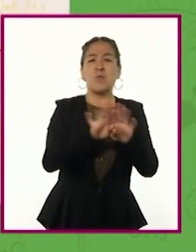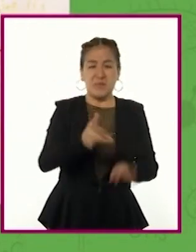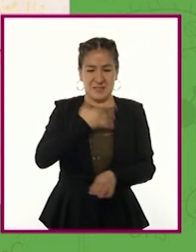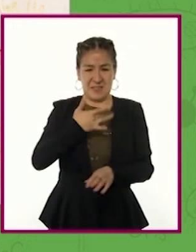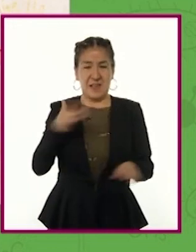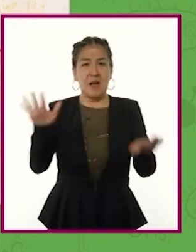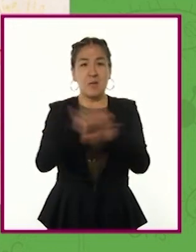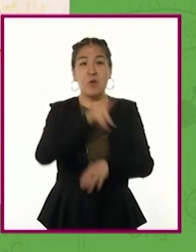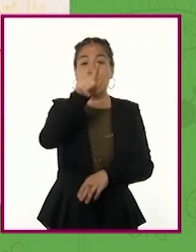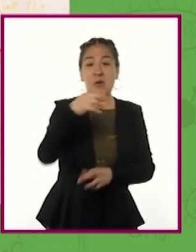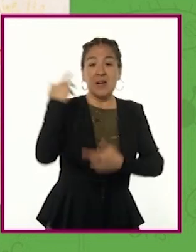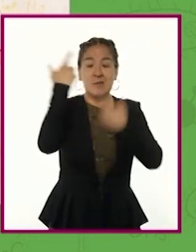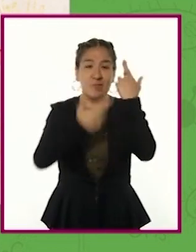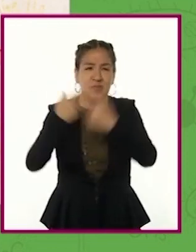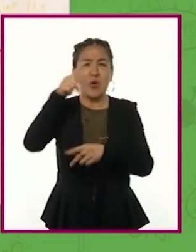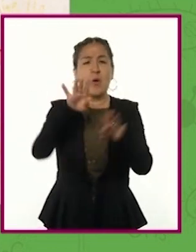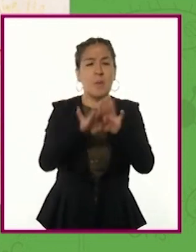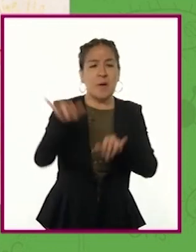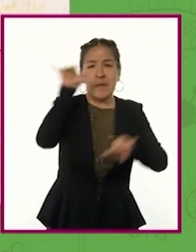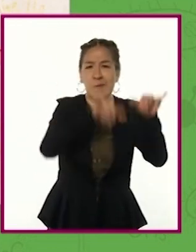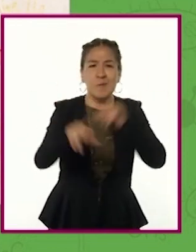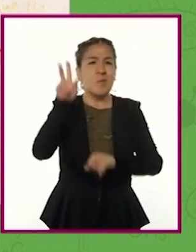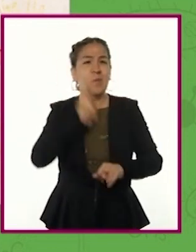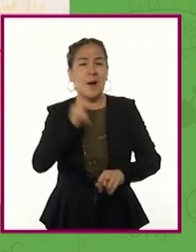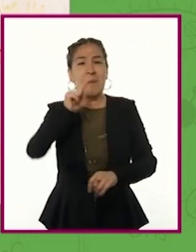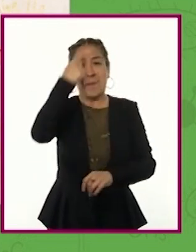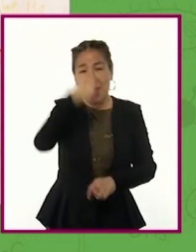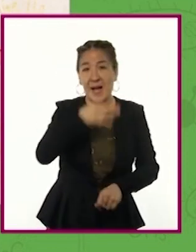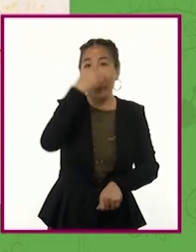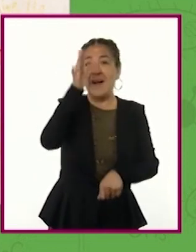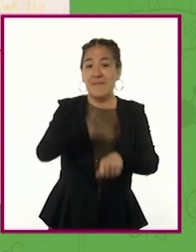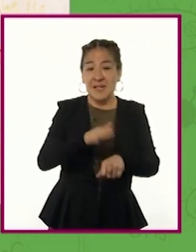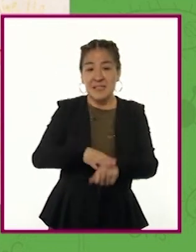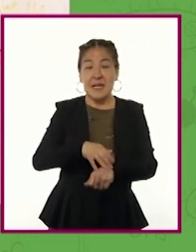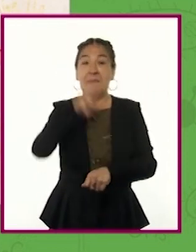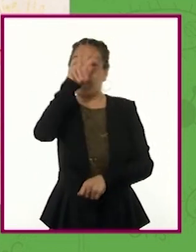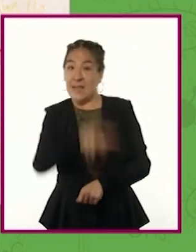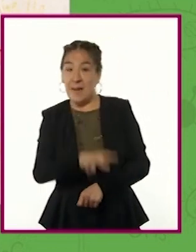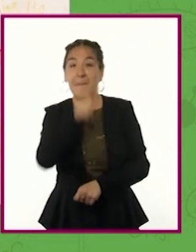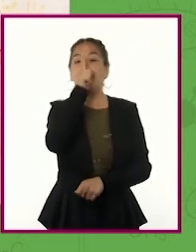hacerse exámenes de laboratorio preventivos. ¿Verdad o mito?